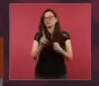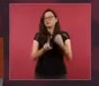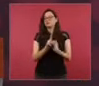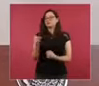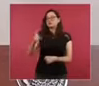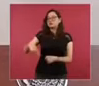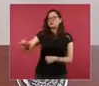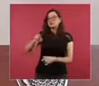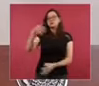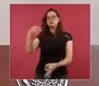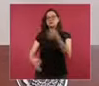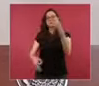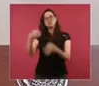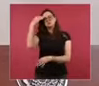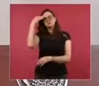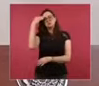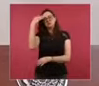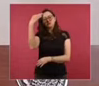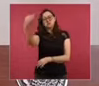sentencia.